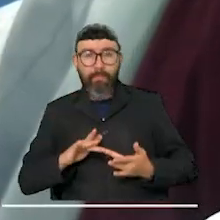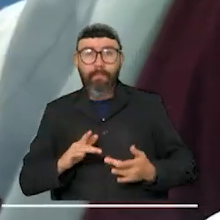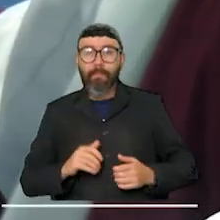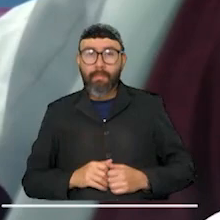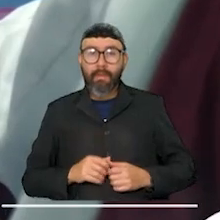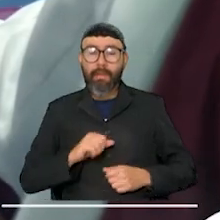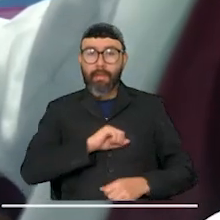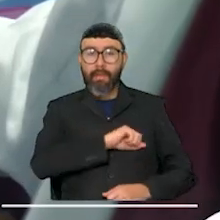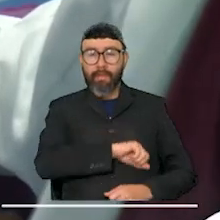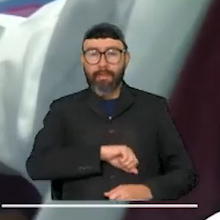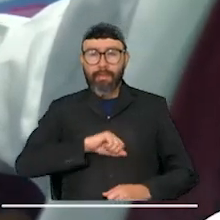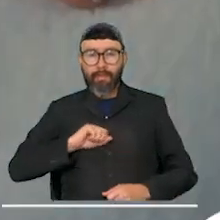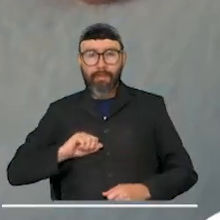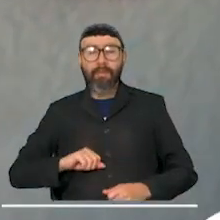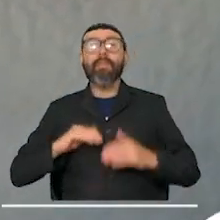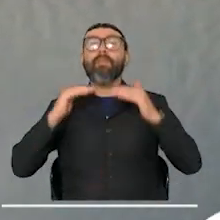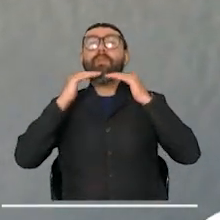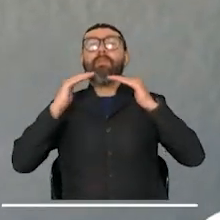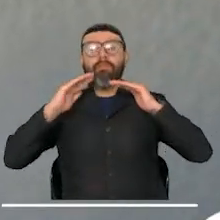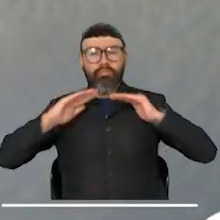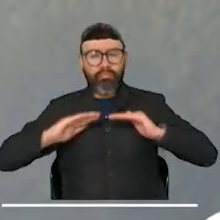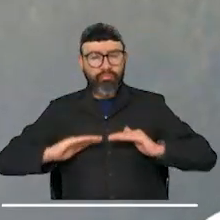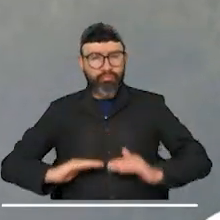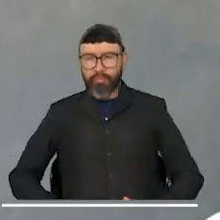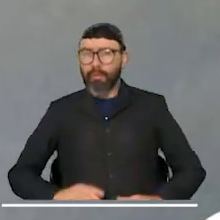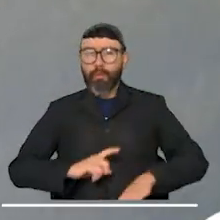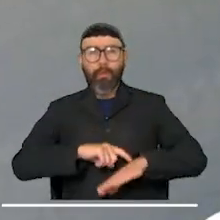ecografías de cuello genitales